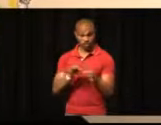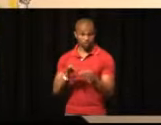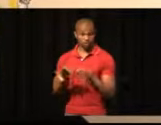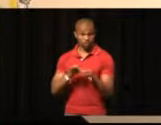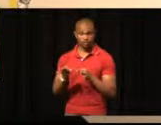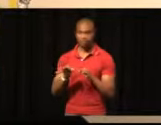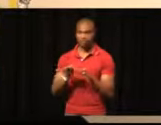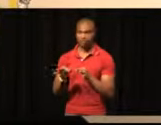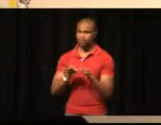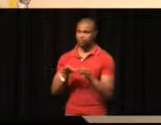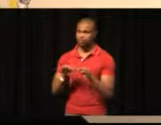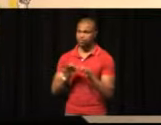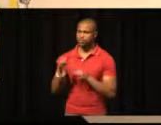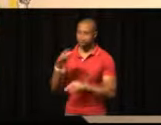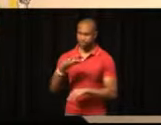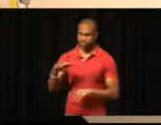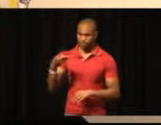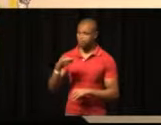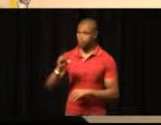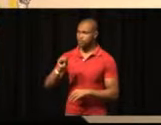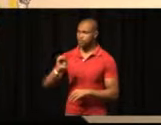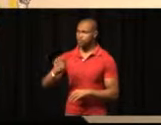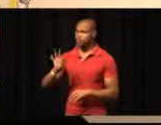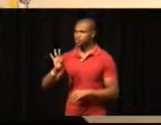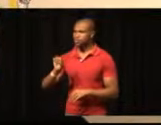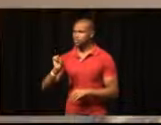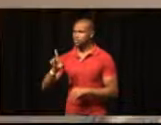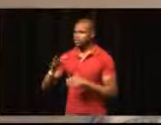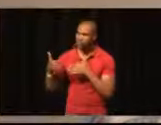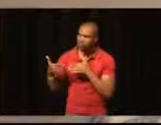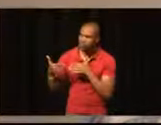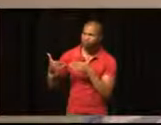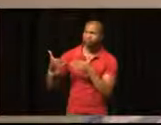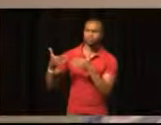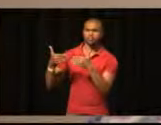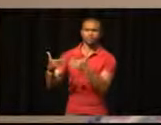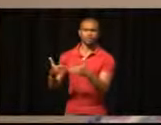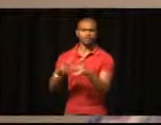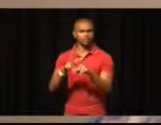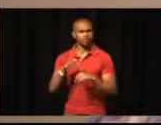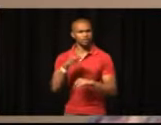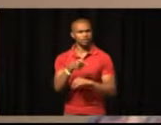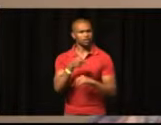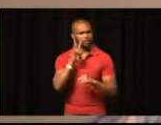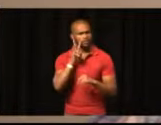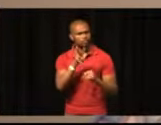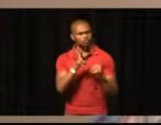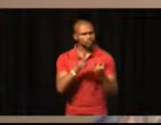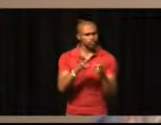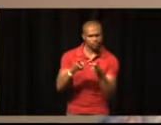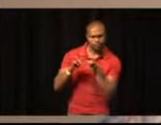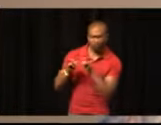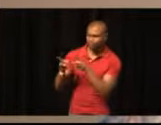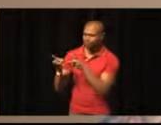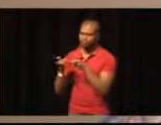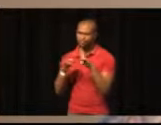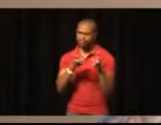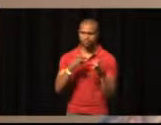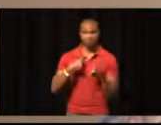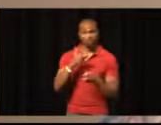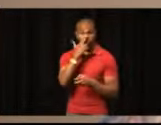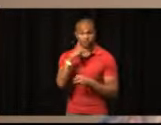organizado. El tercer sector justamente están justamente